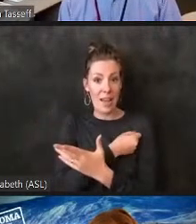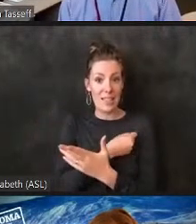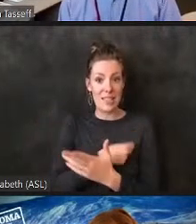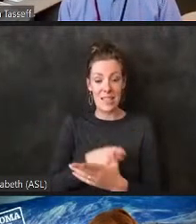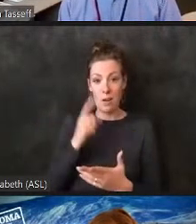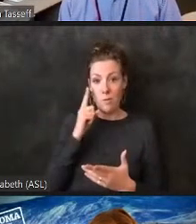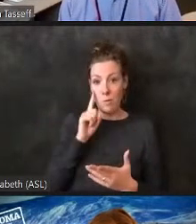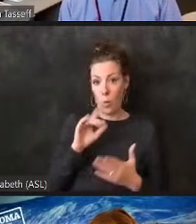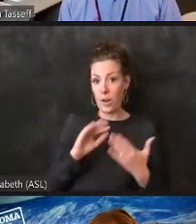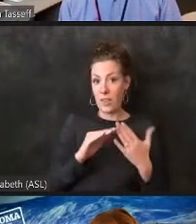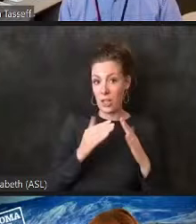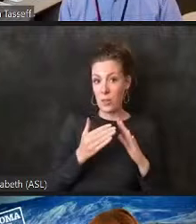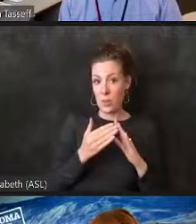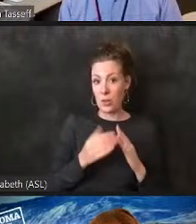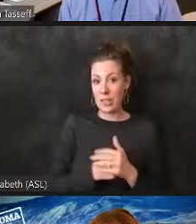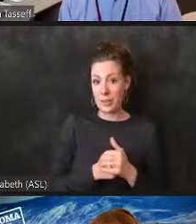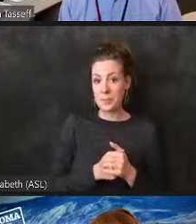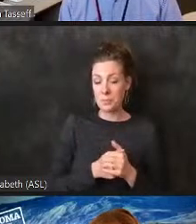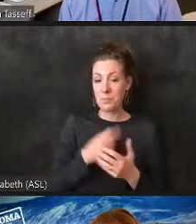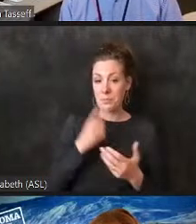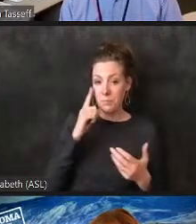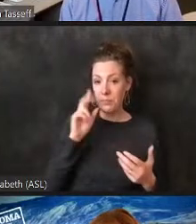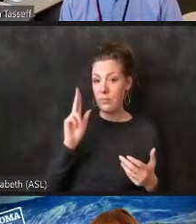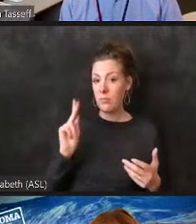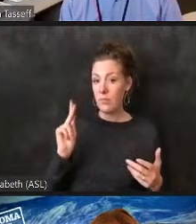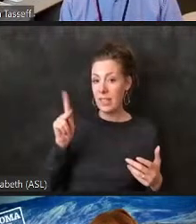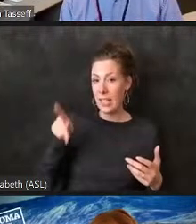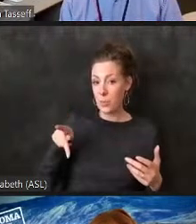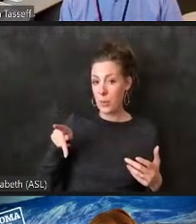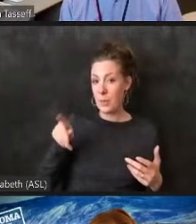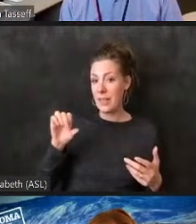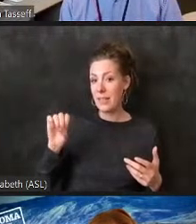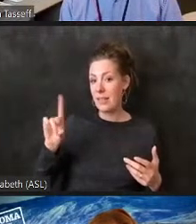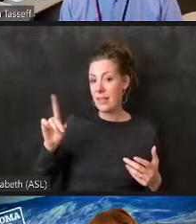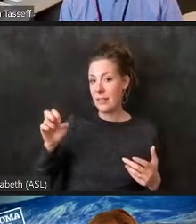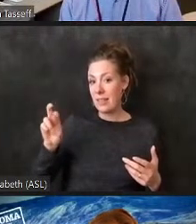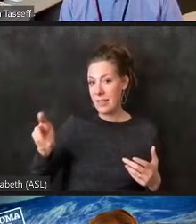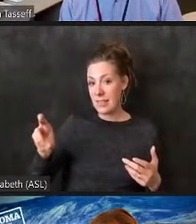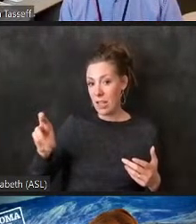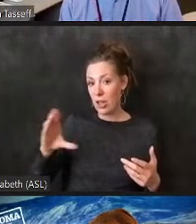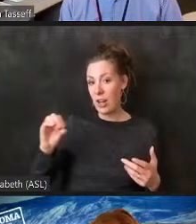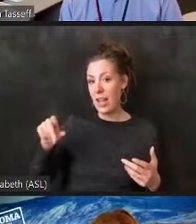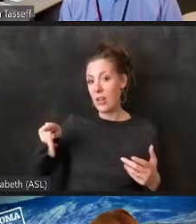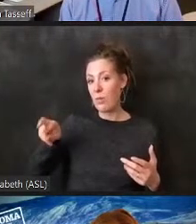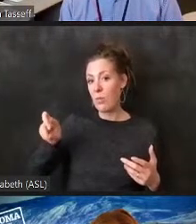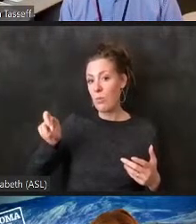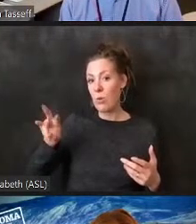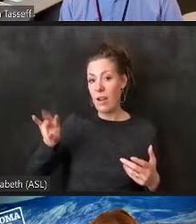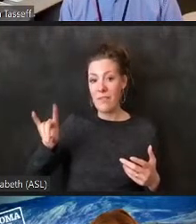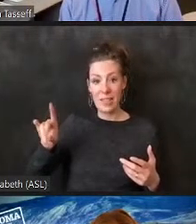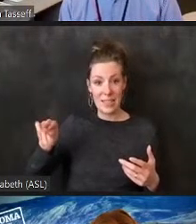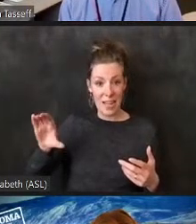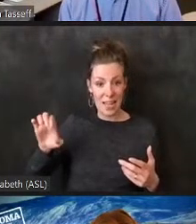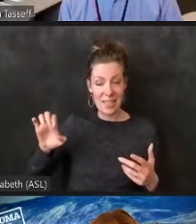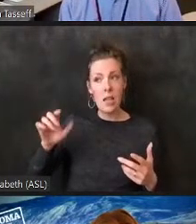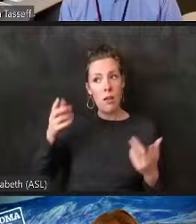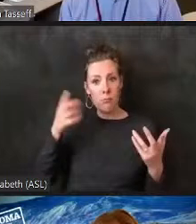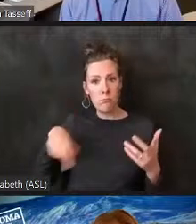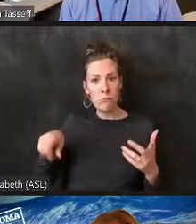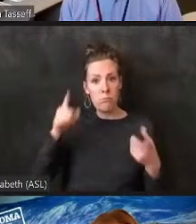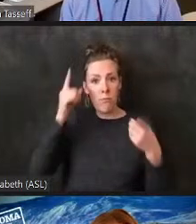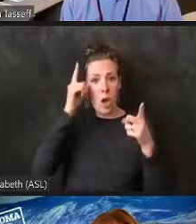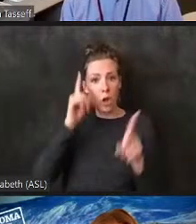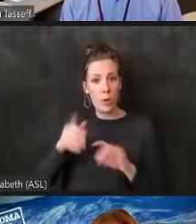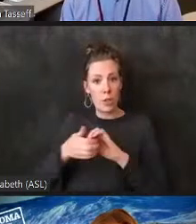know Kaiser Sutter and the Providence Health Systems have all agreed to partner with the community health centers and